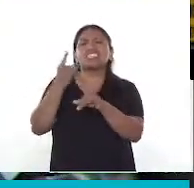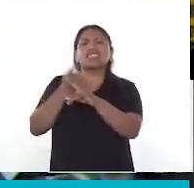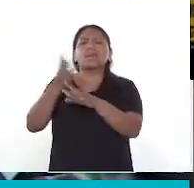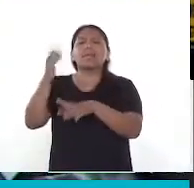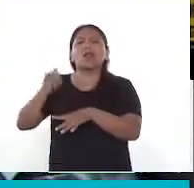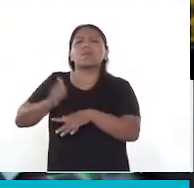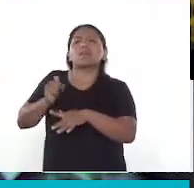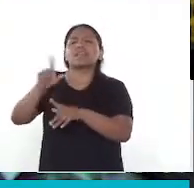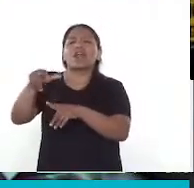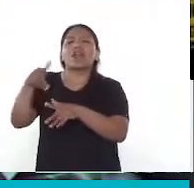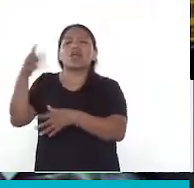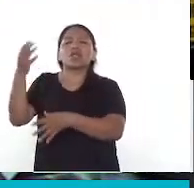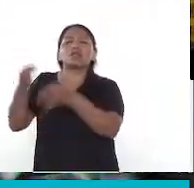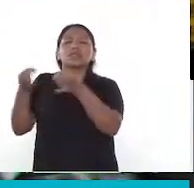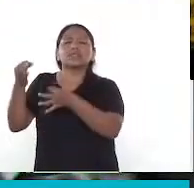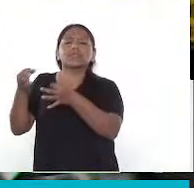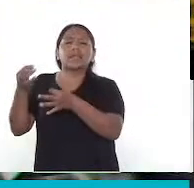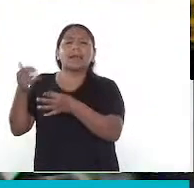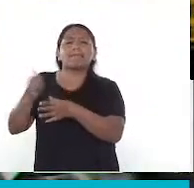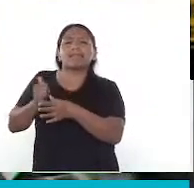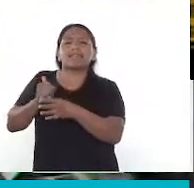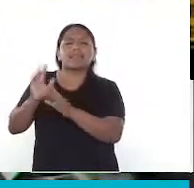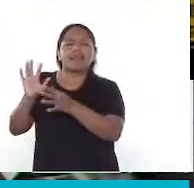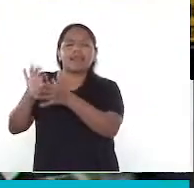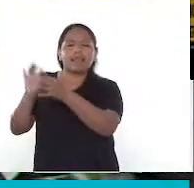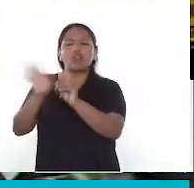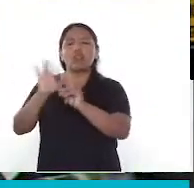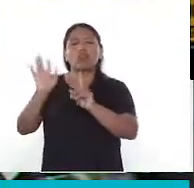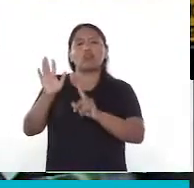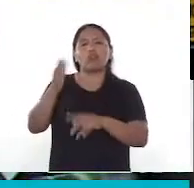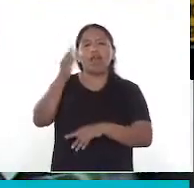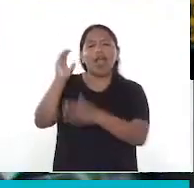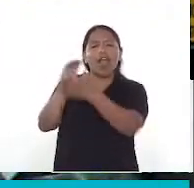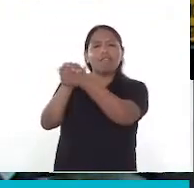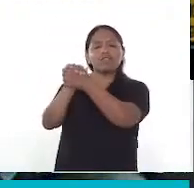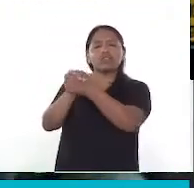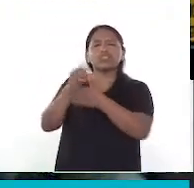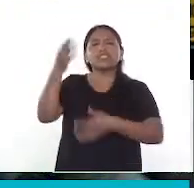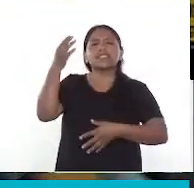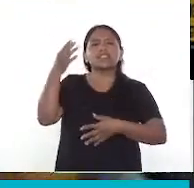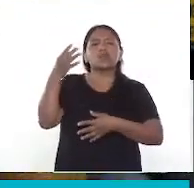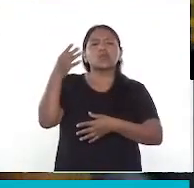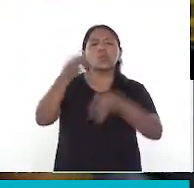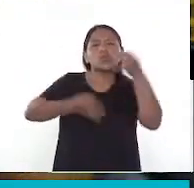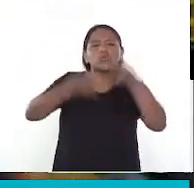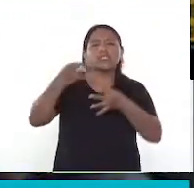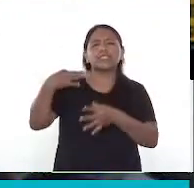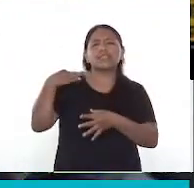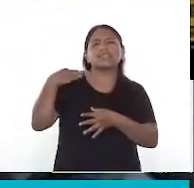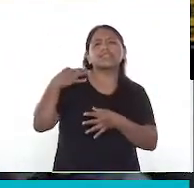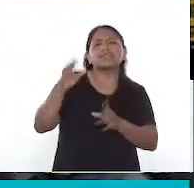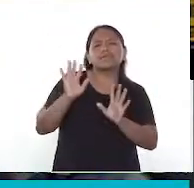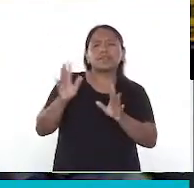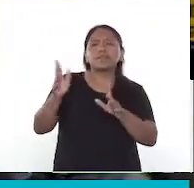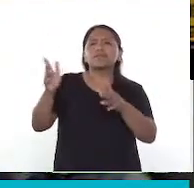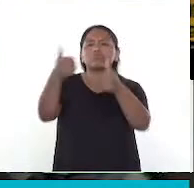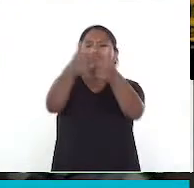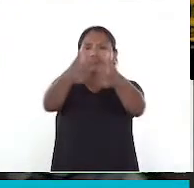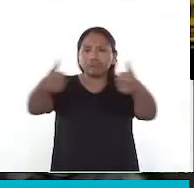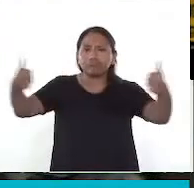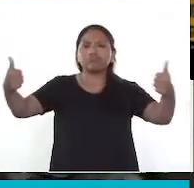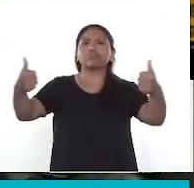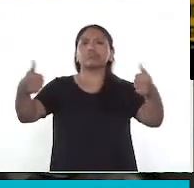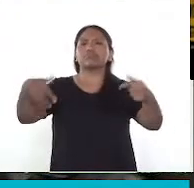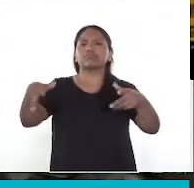los militares por la justicia militar alfonsín lo jugó con la justicia civil lo sentó en el